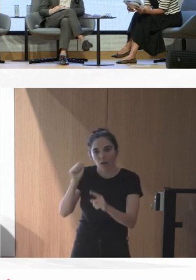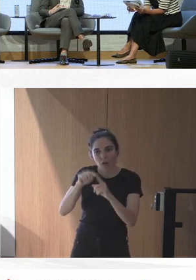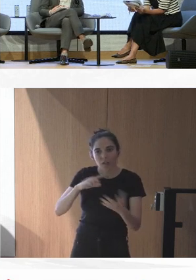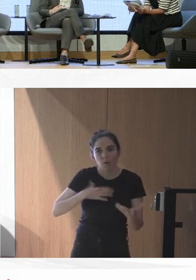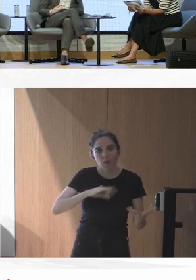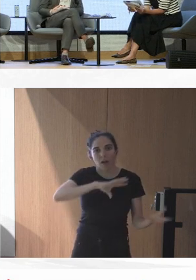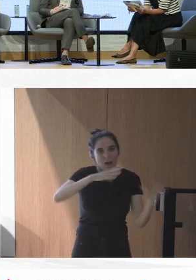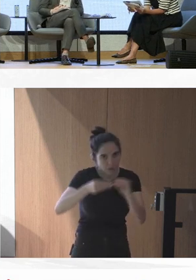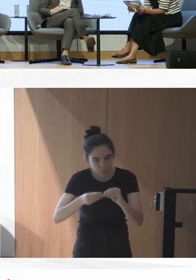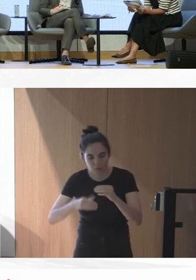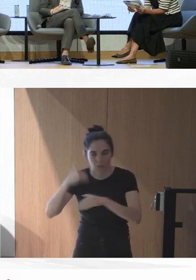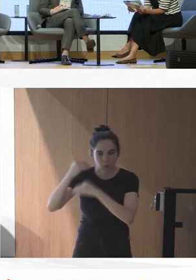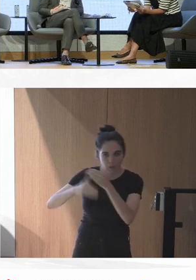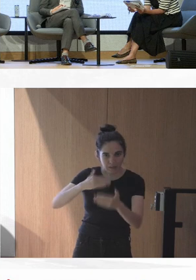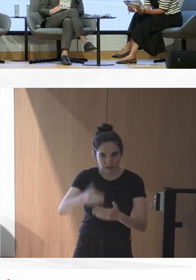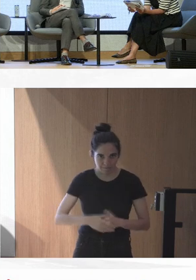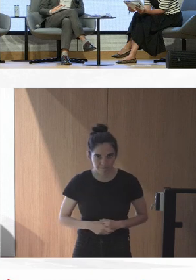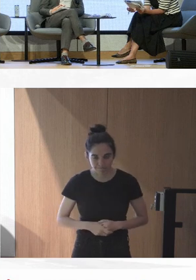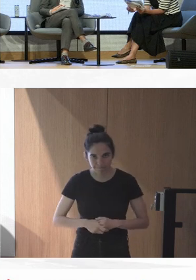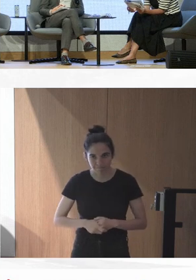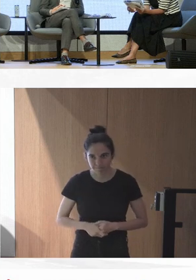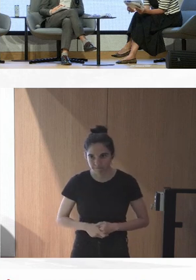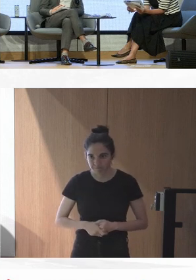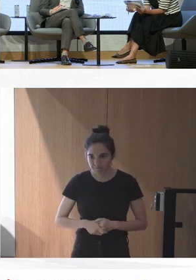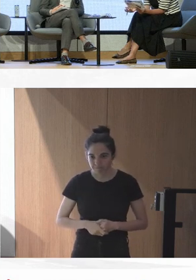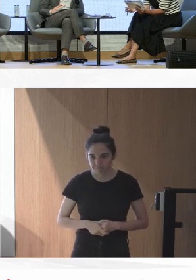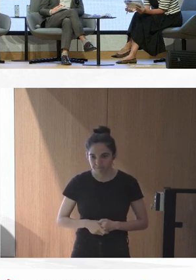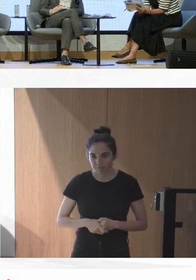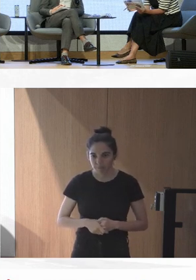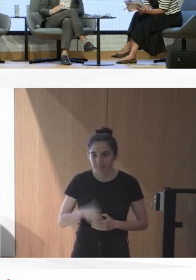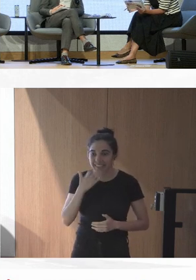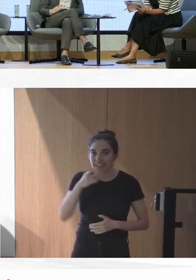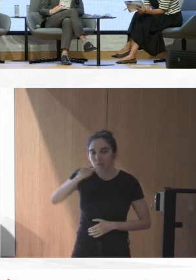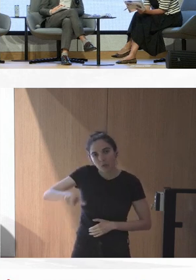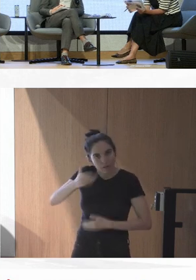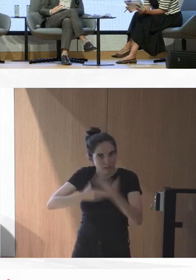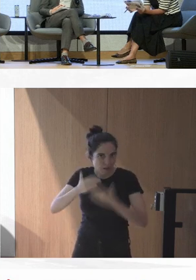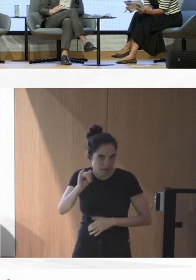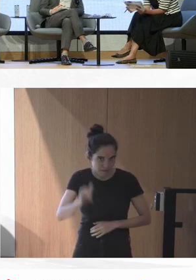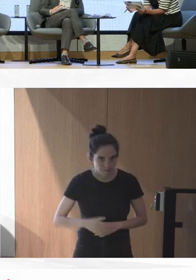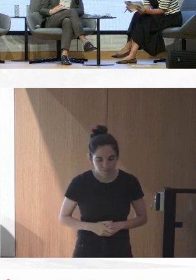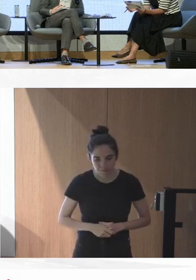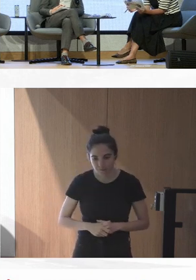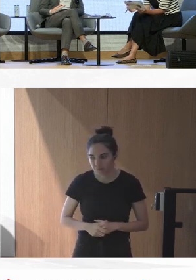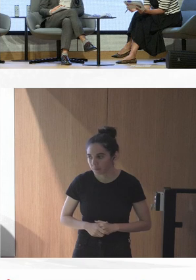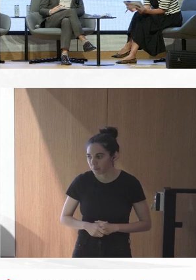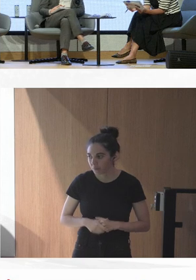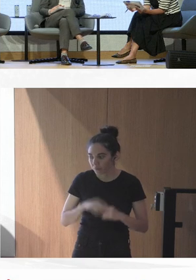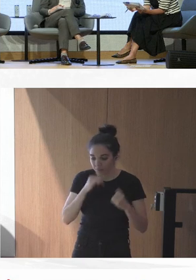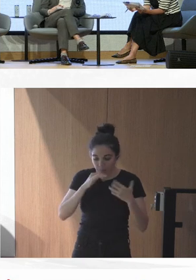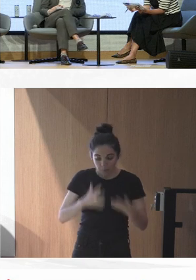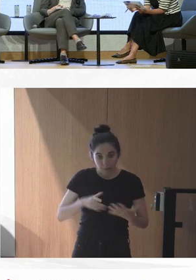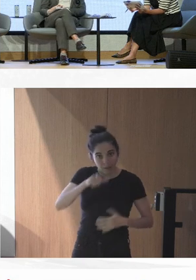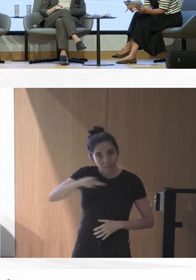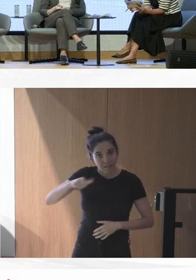procesales en el proceso judicial que se vieran implicados personas con discapacidad. Hoy en día, los facilitadores de justicia